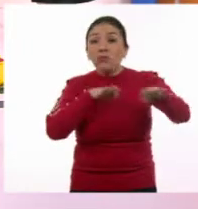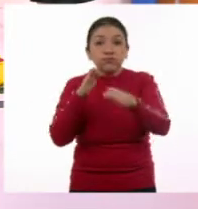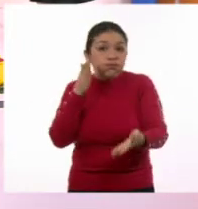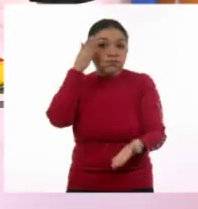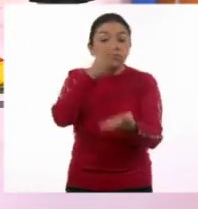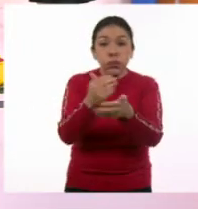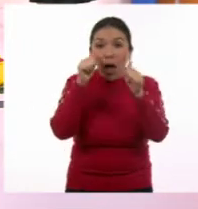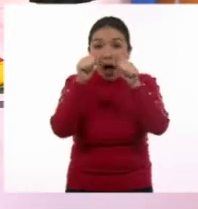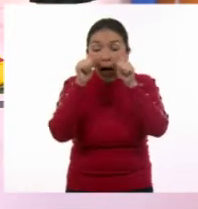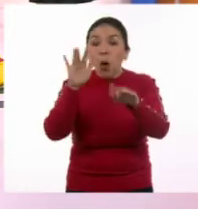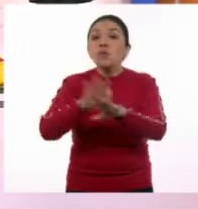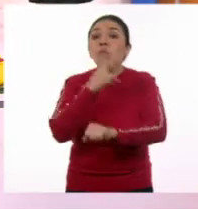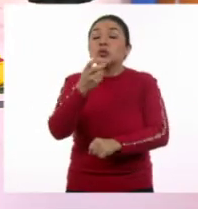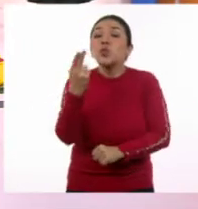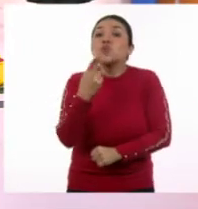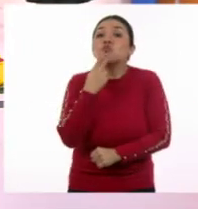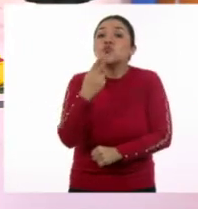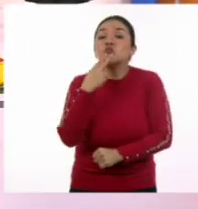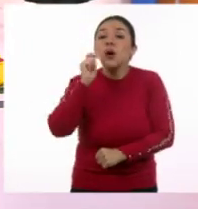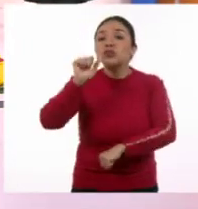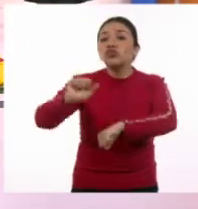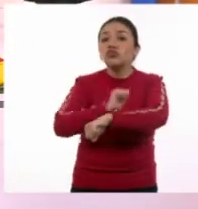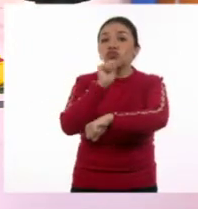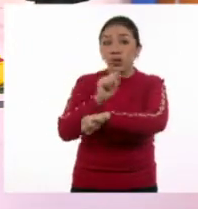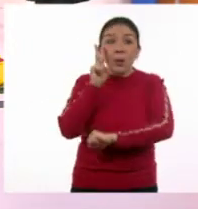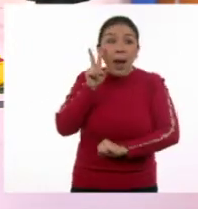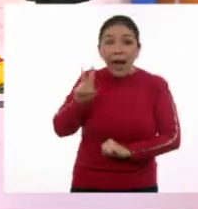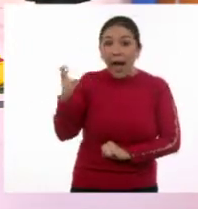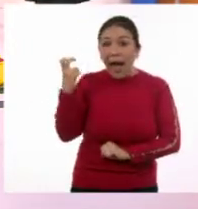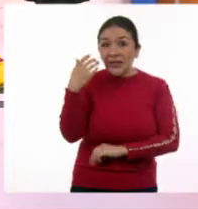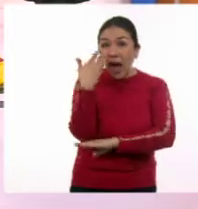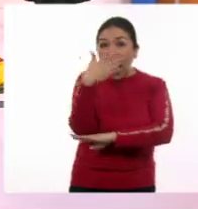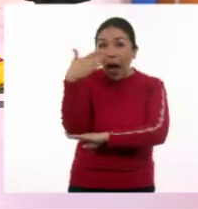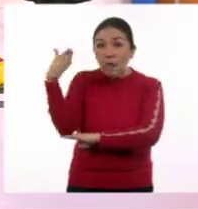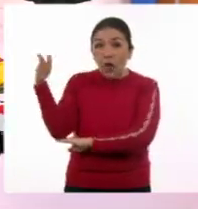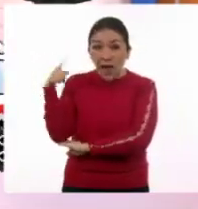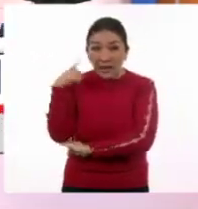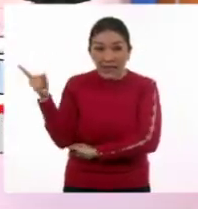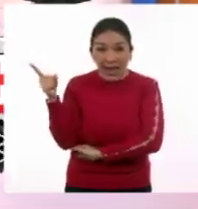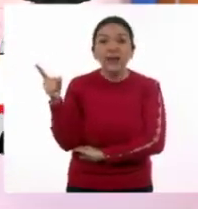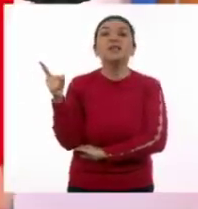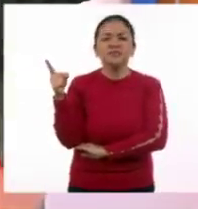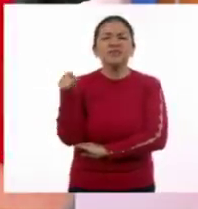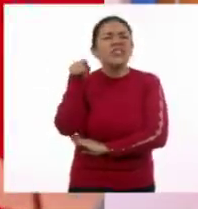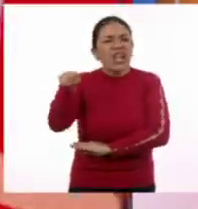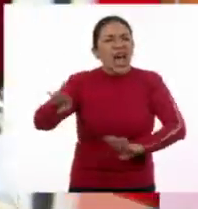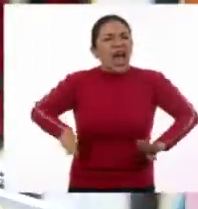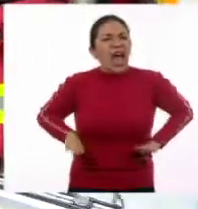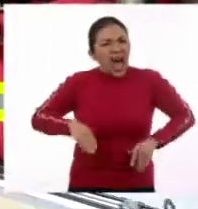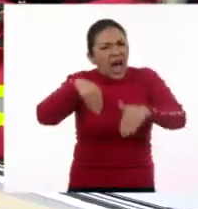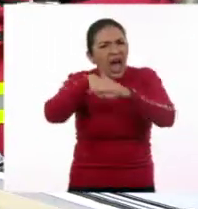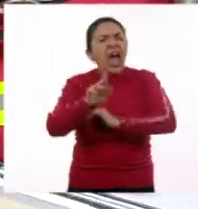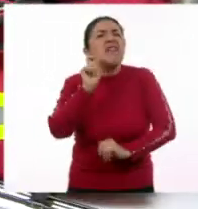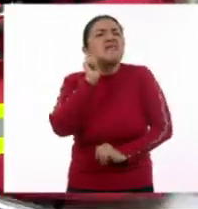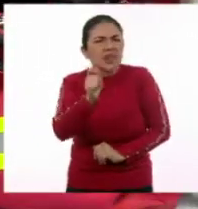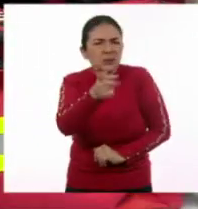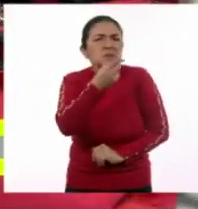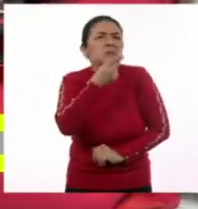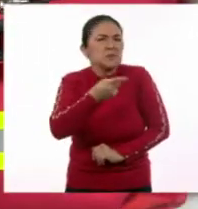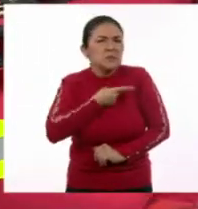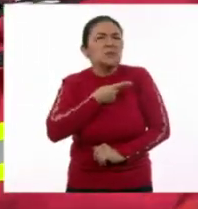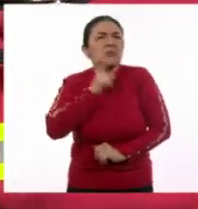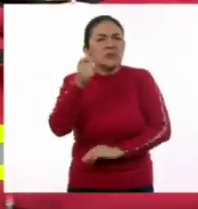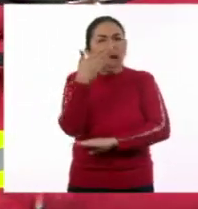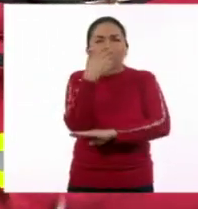para eso utilizan un vehículo especial que es la ambulancia cierto así es como es la ambulancia que que podrías decirnos